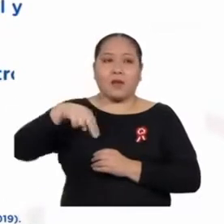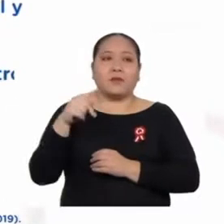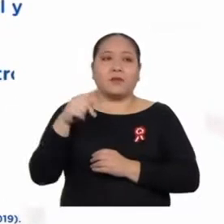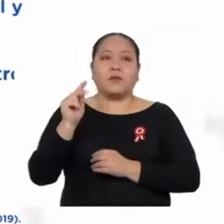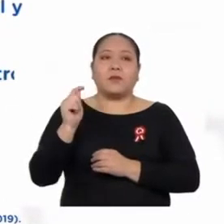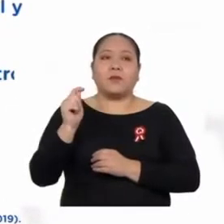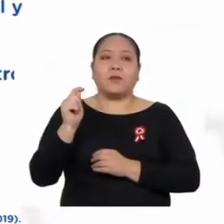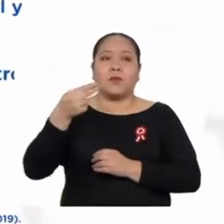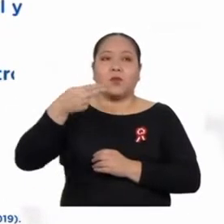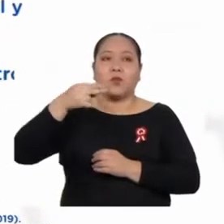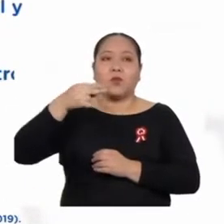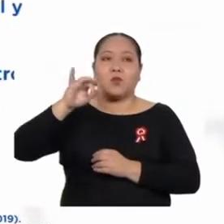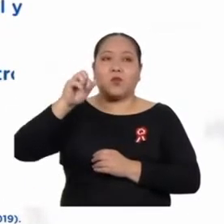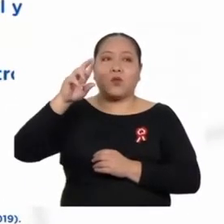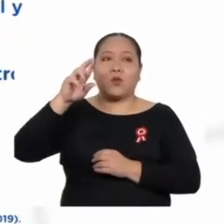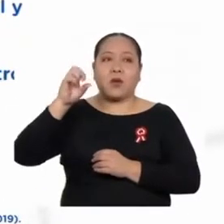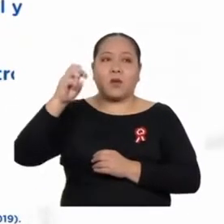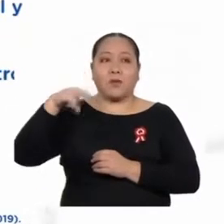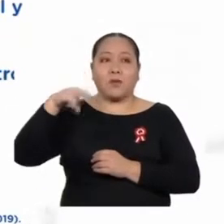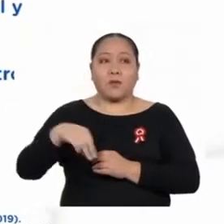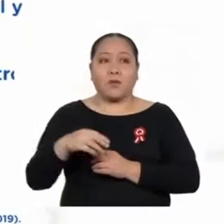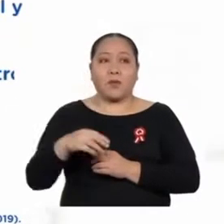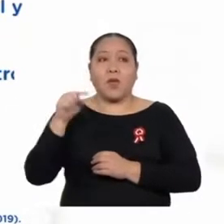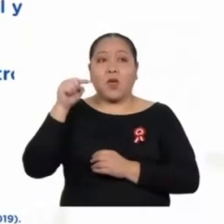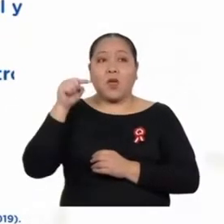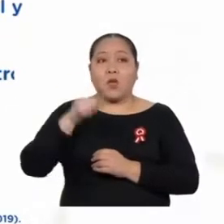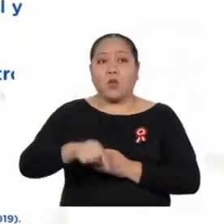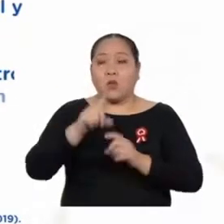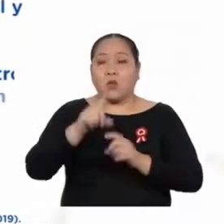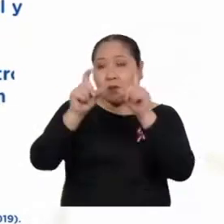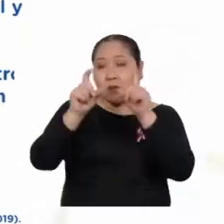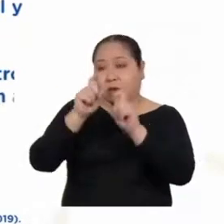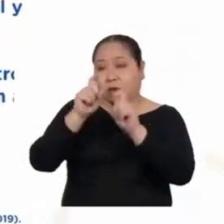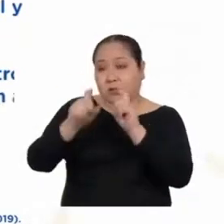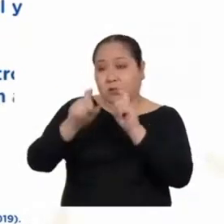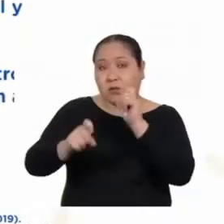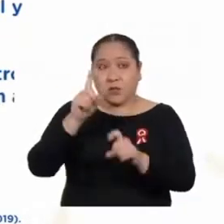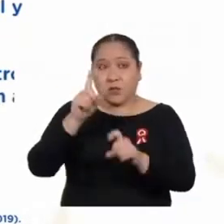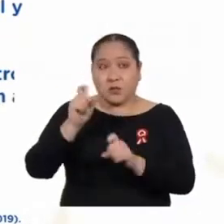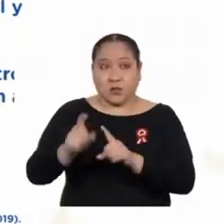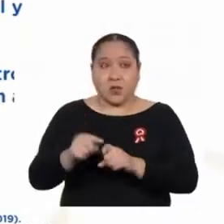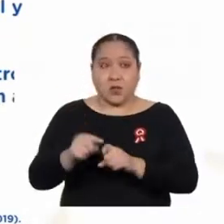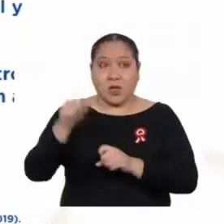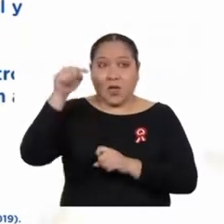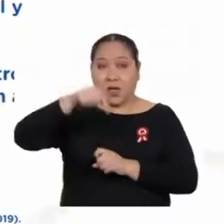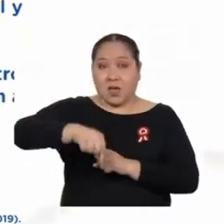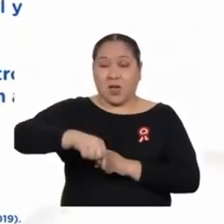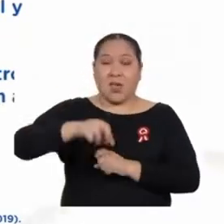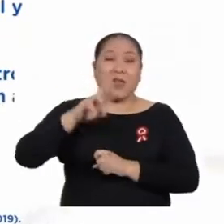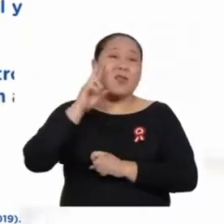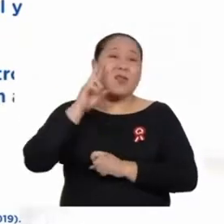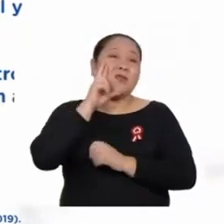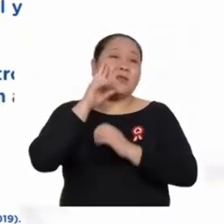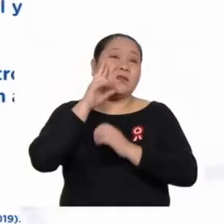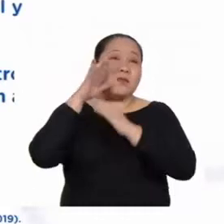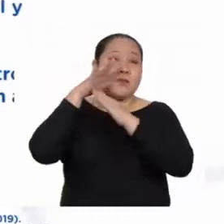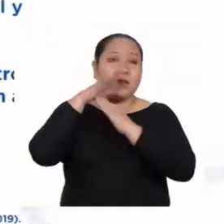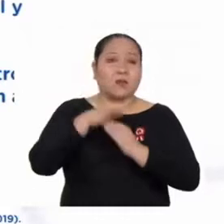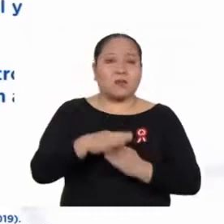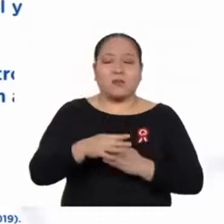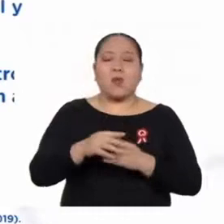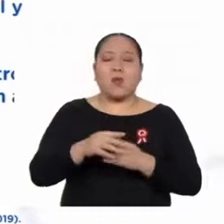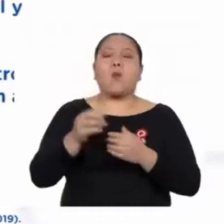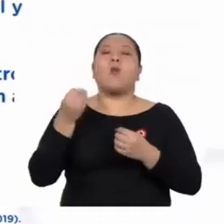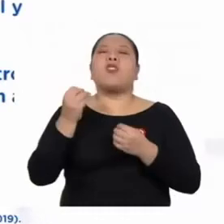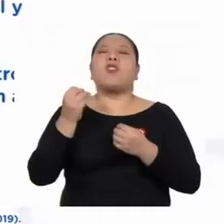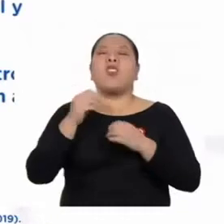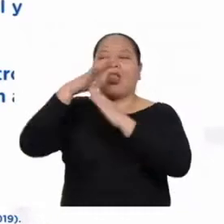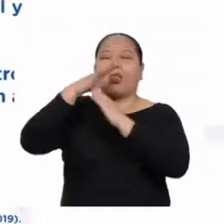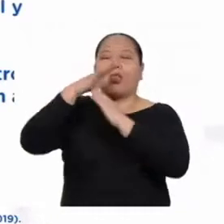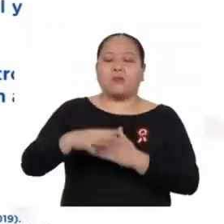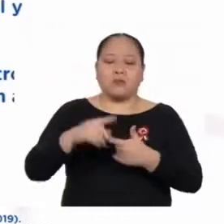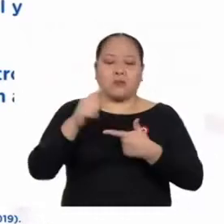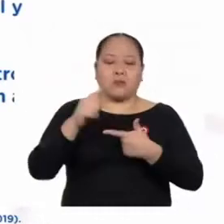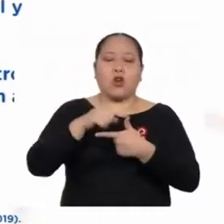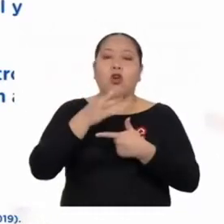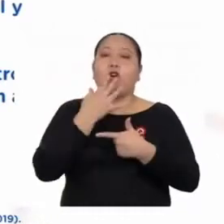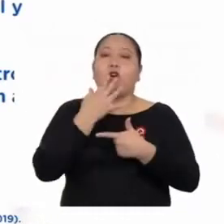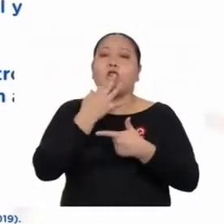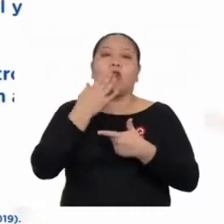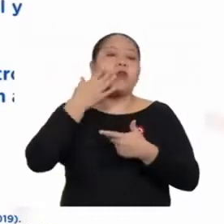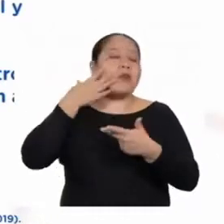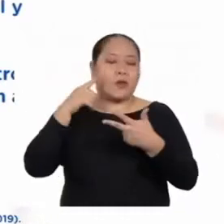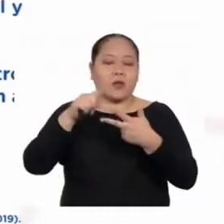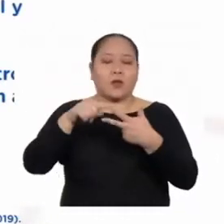país, las personas atribuyen entre las causas de discriminación a su color de piel, nivel de